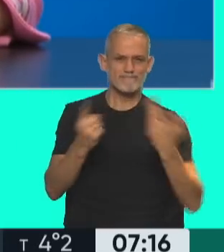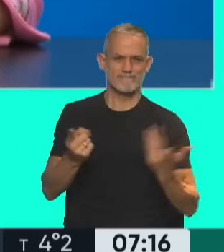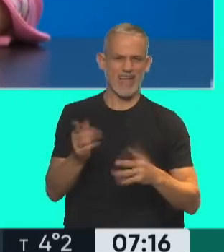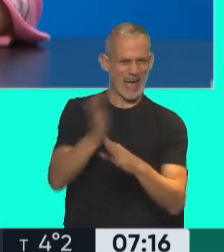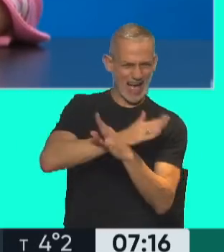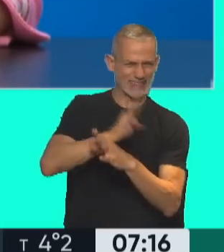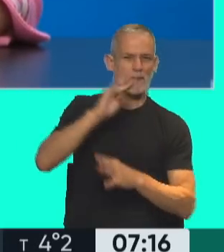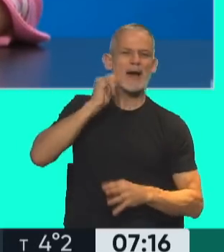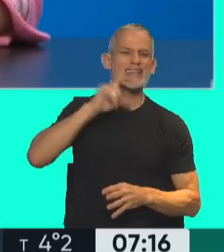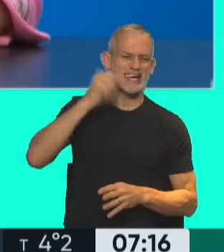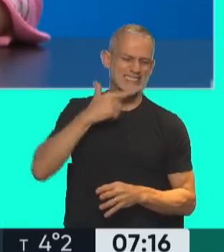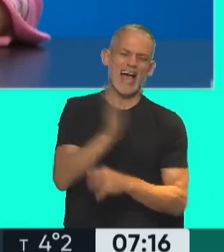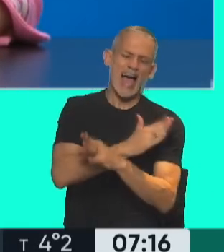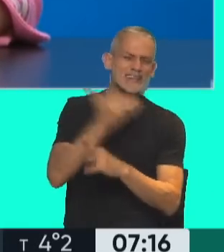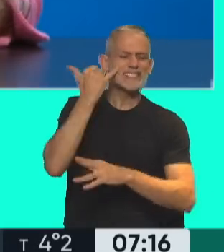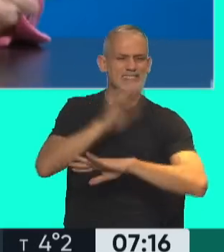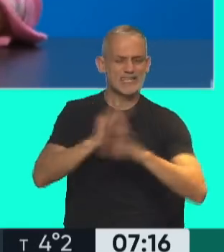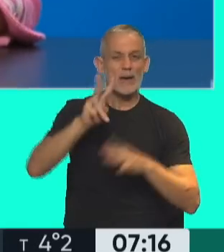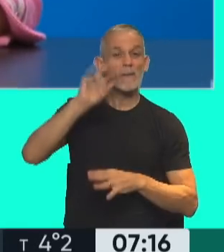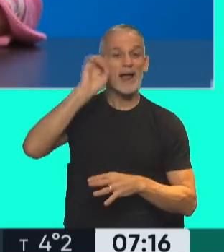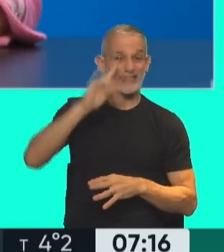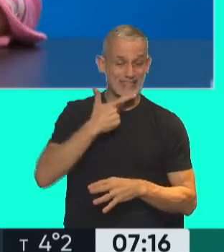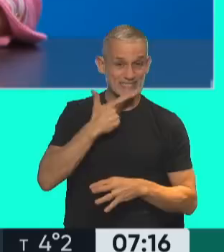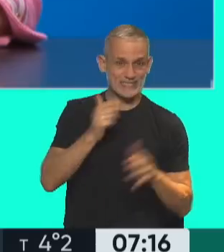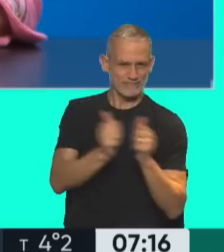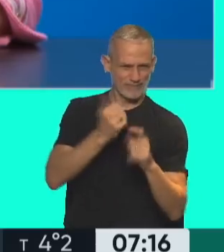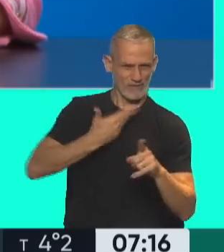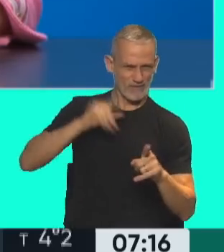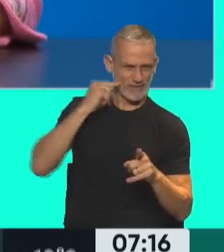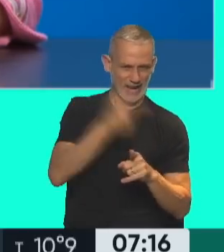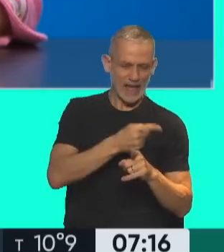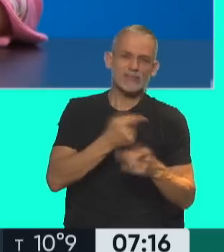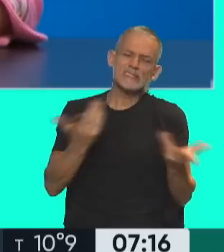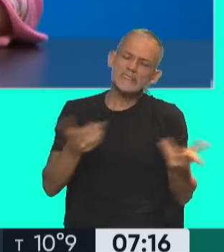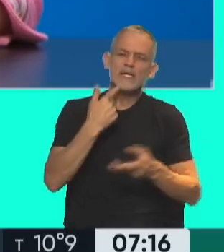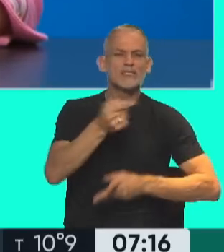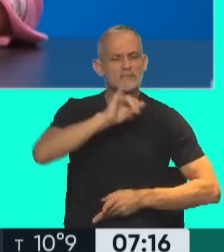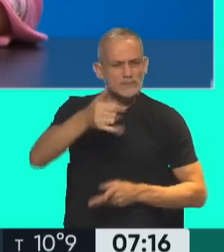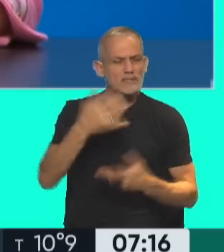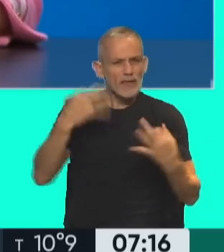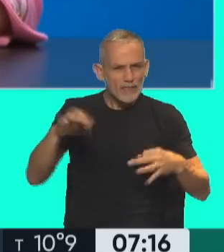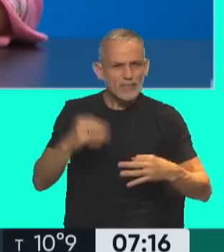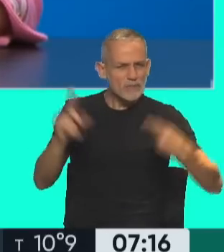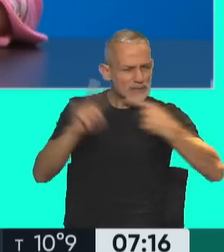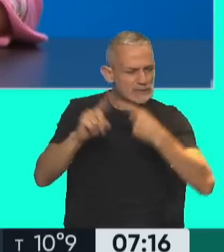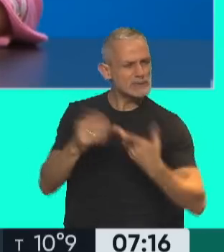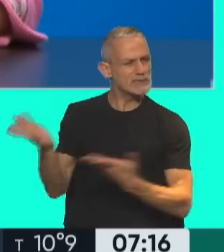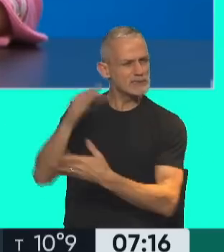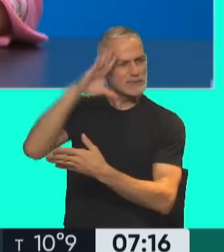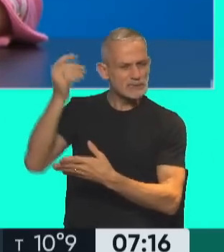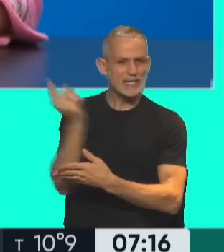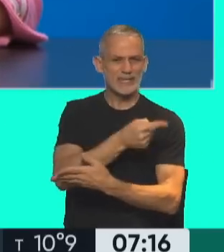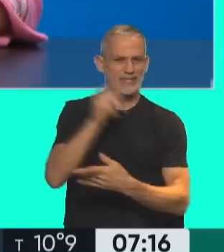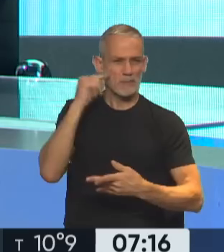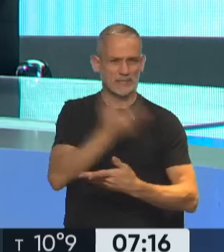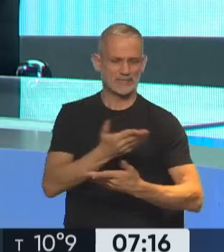iba a ser la ministra de Economía, ya Eduardo Valdés, cercano al presidente Alberto Fernández, insistía en la necesidad de que haya una comunicación entre